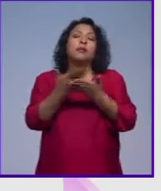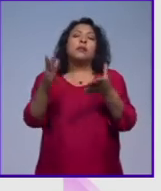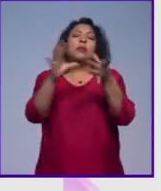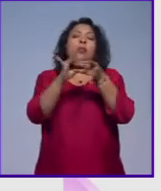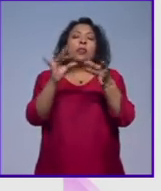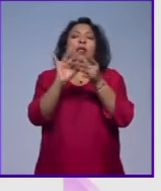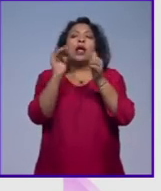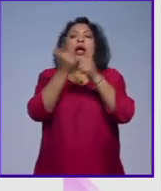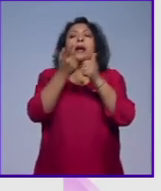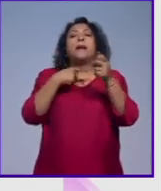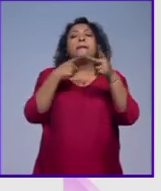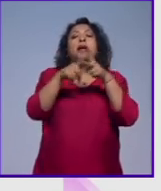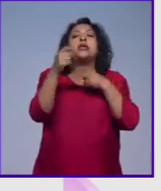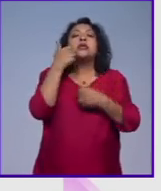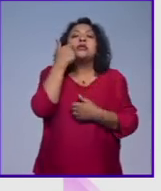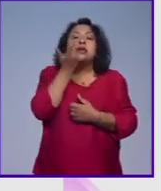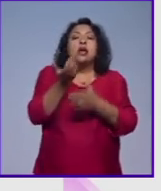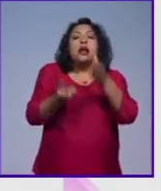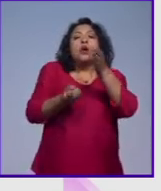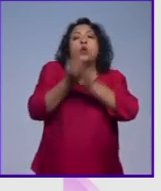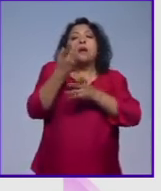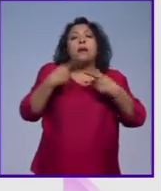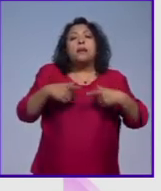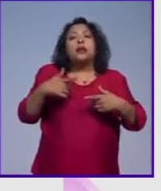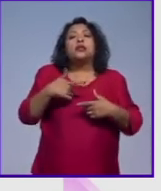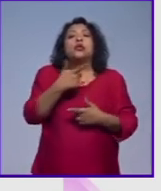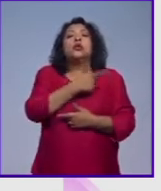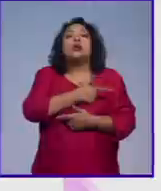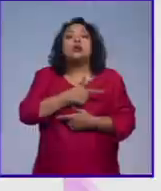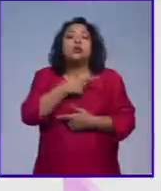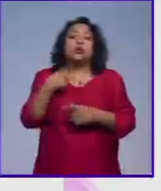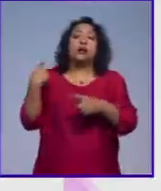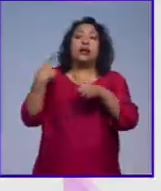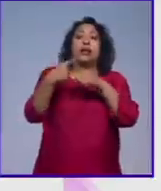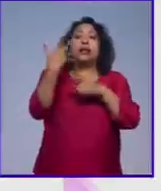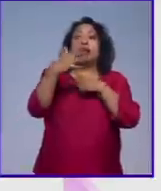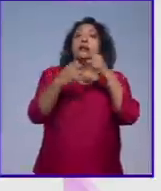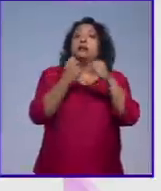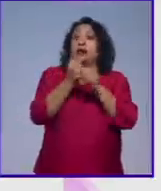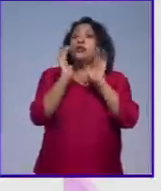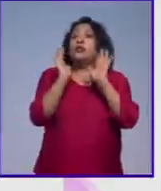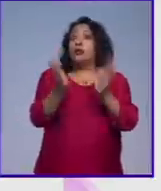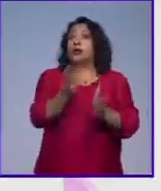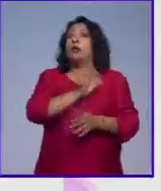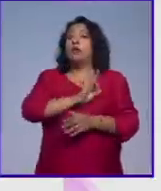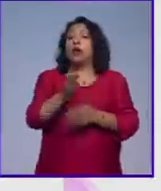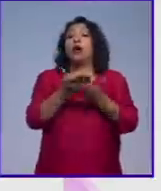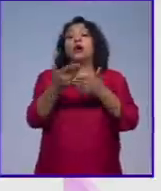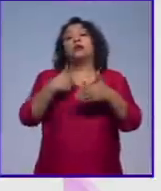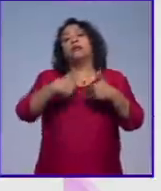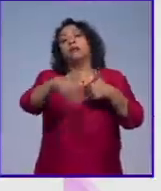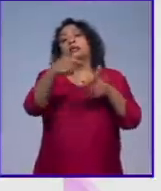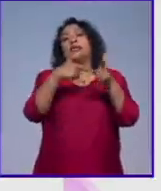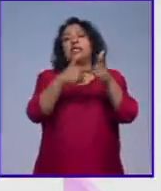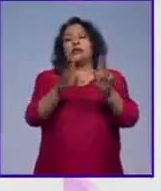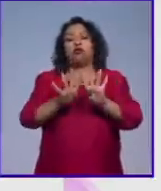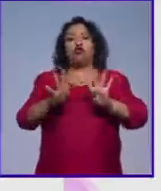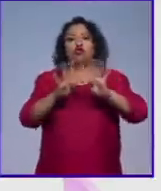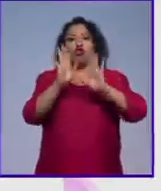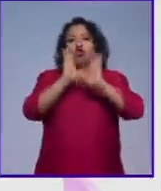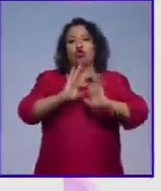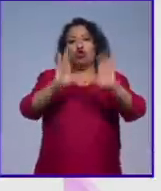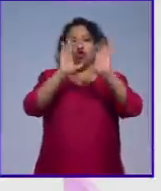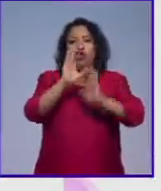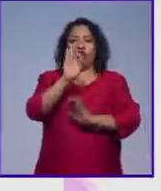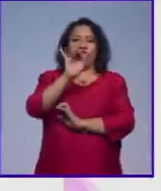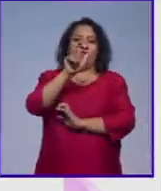que nació con el espíritu de formar nuevos públicos. En 10 años lo han logrado y van a seguir haciéndolo. Se trata del Coro Filarmónico